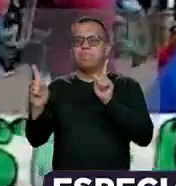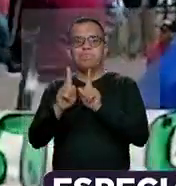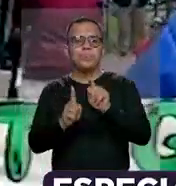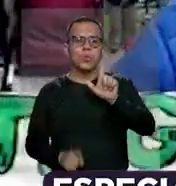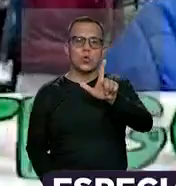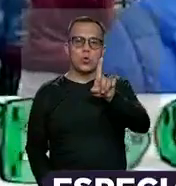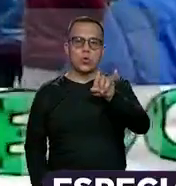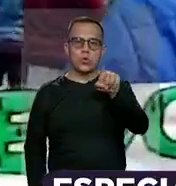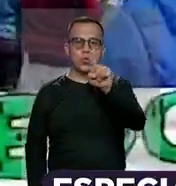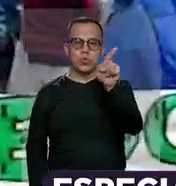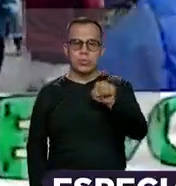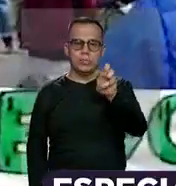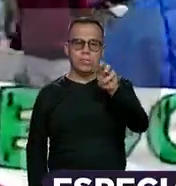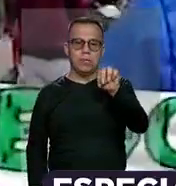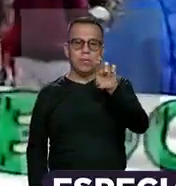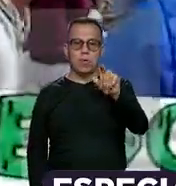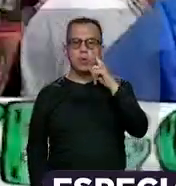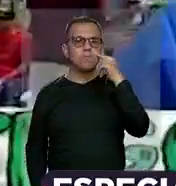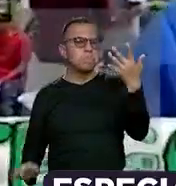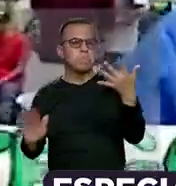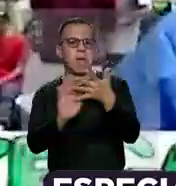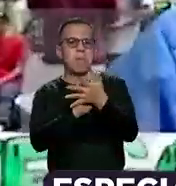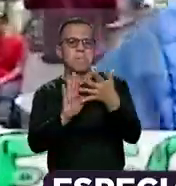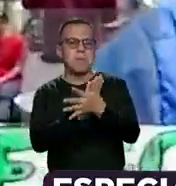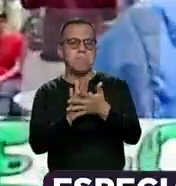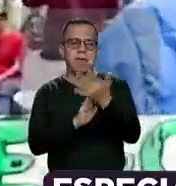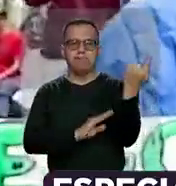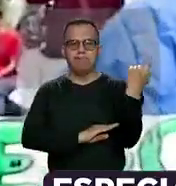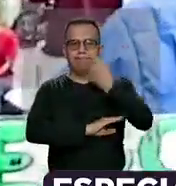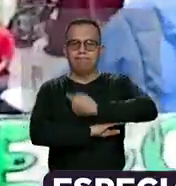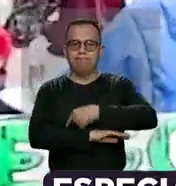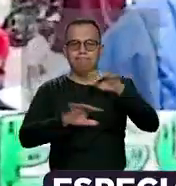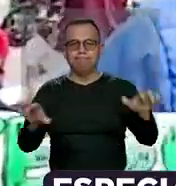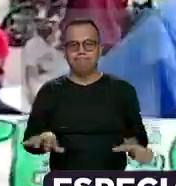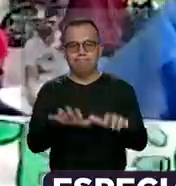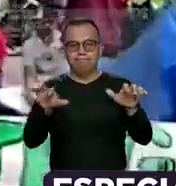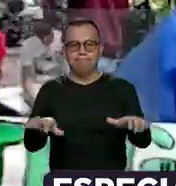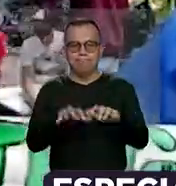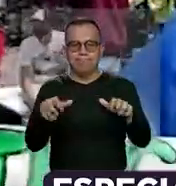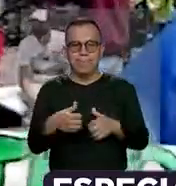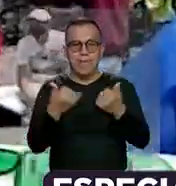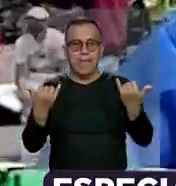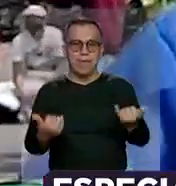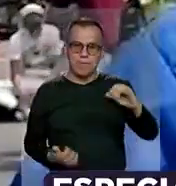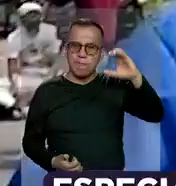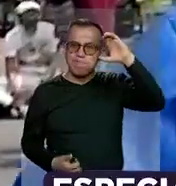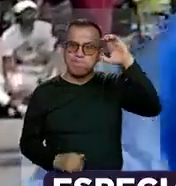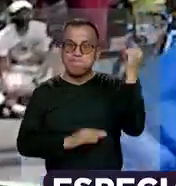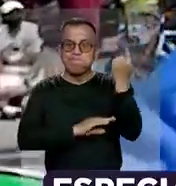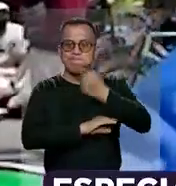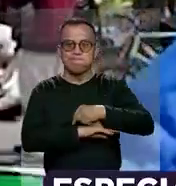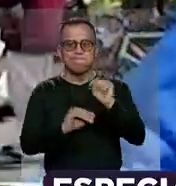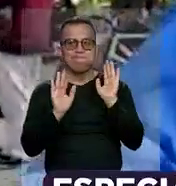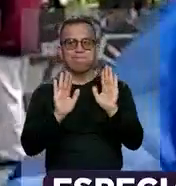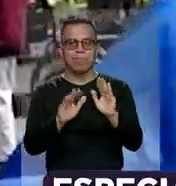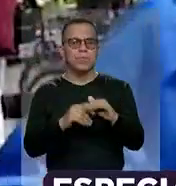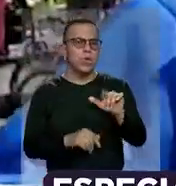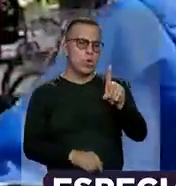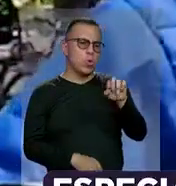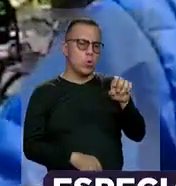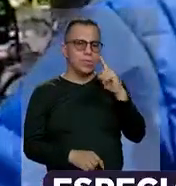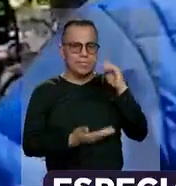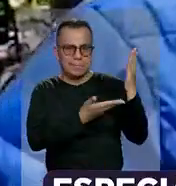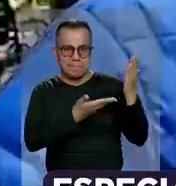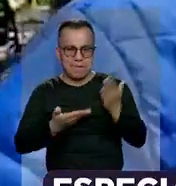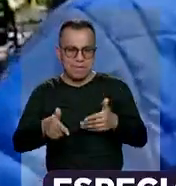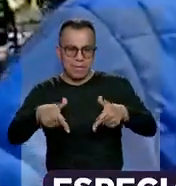Luis Murgas, quien nos va a contar un poquito de la jornada que se lleva a cabo en este día de paro. Don Luis, bienvenido a